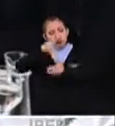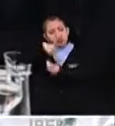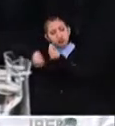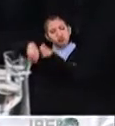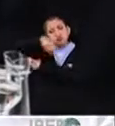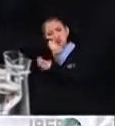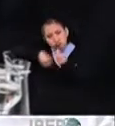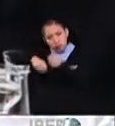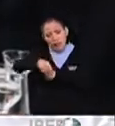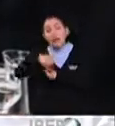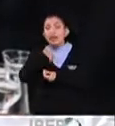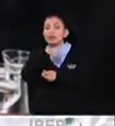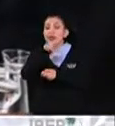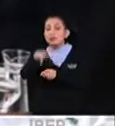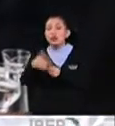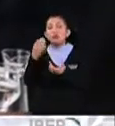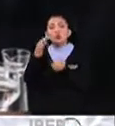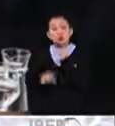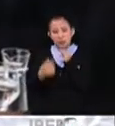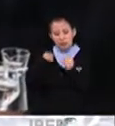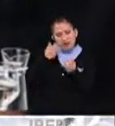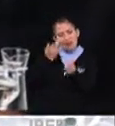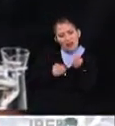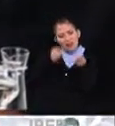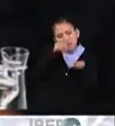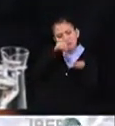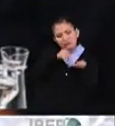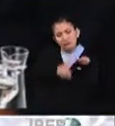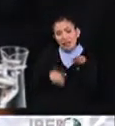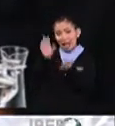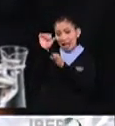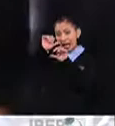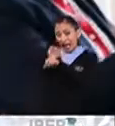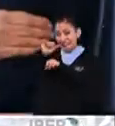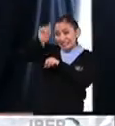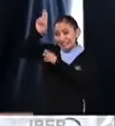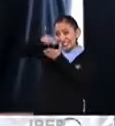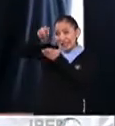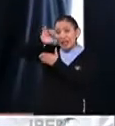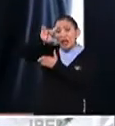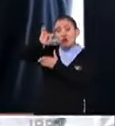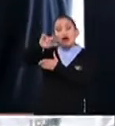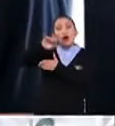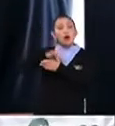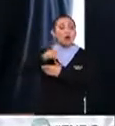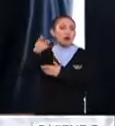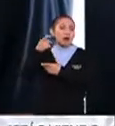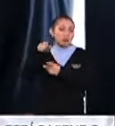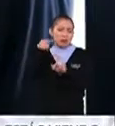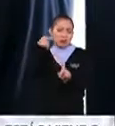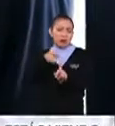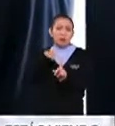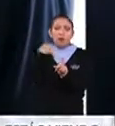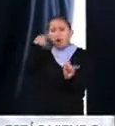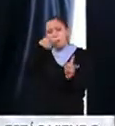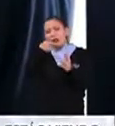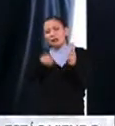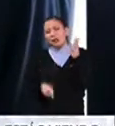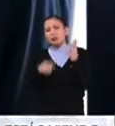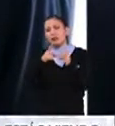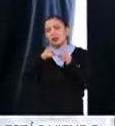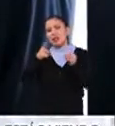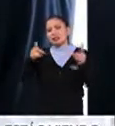sostenible. Posteriormente dieron las últimas pinceladas a un lienzo del artista argentino Claudio Baldrich, dedicado a los objetivos de